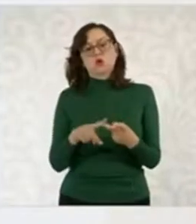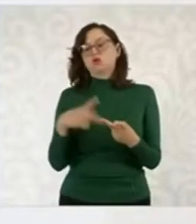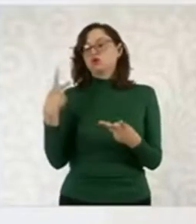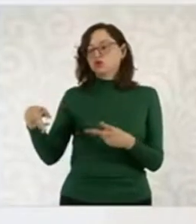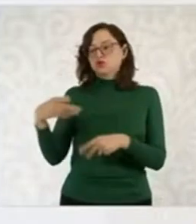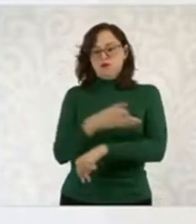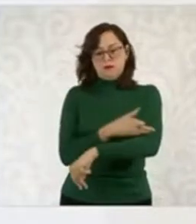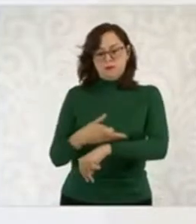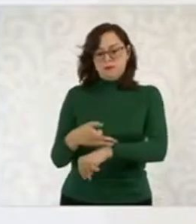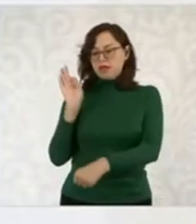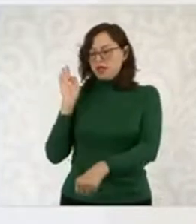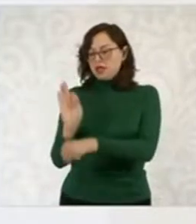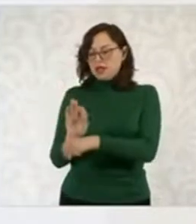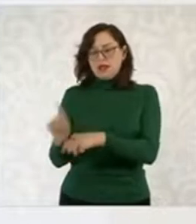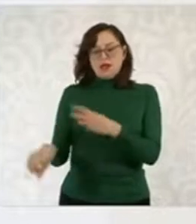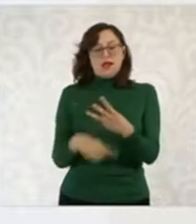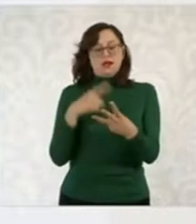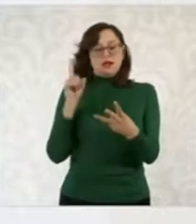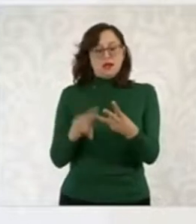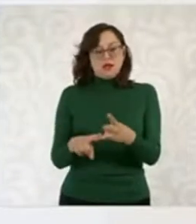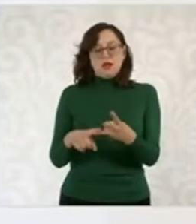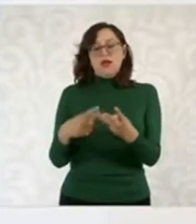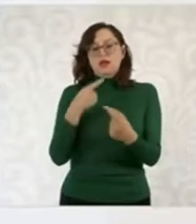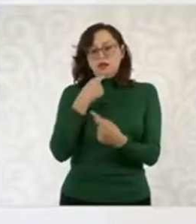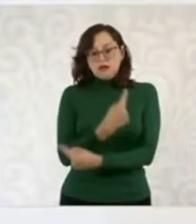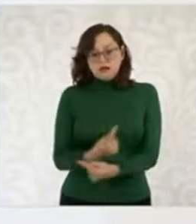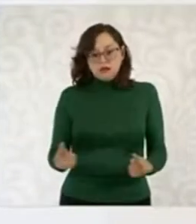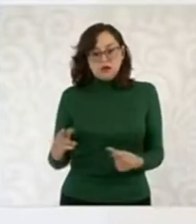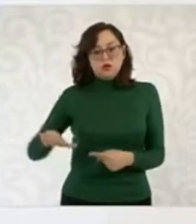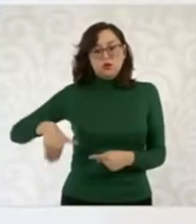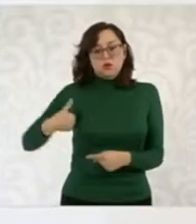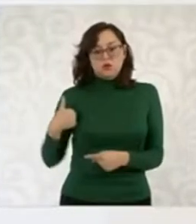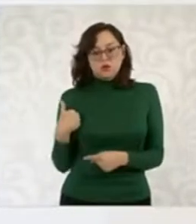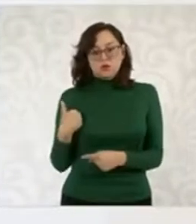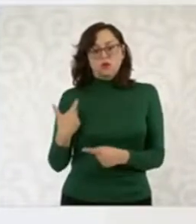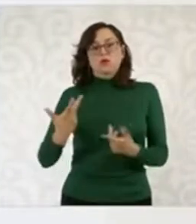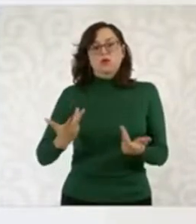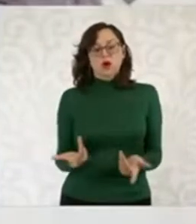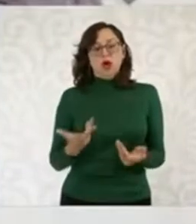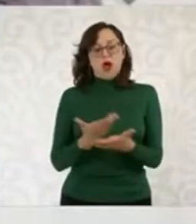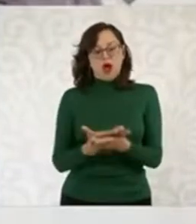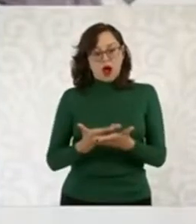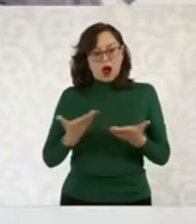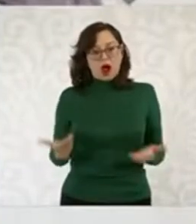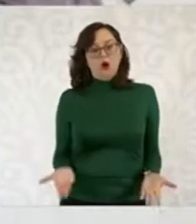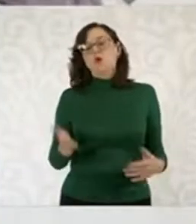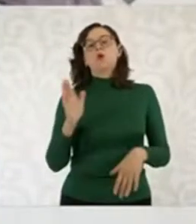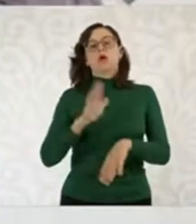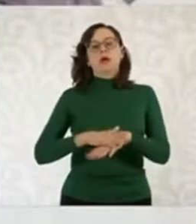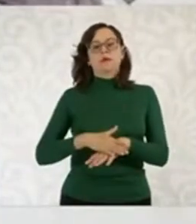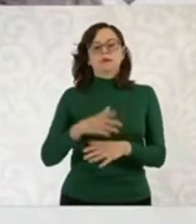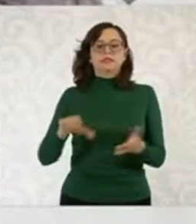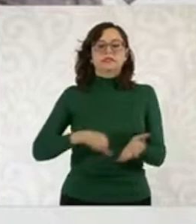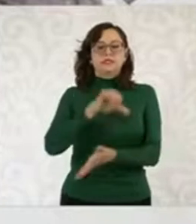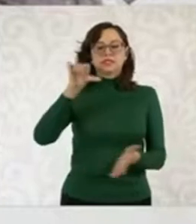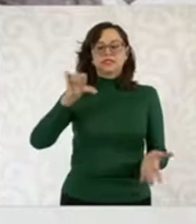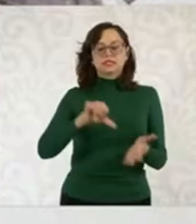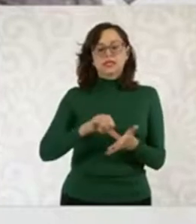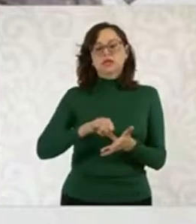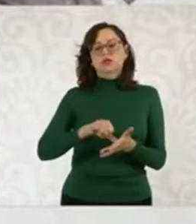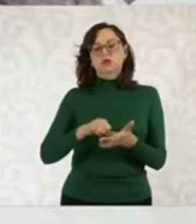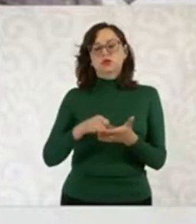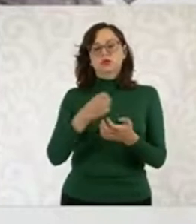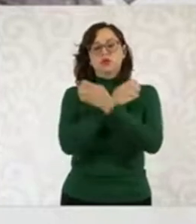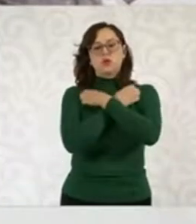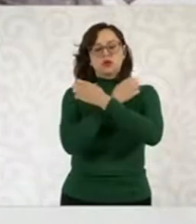sus familias, tienen derecho a las guarderías, que además ahora estamos ampliando los centros de educación y